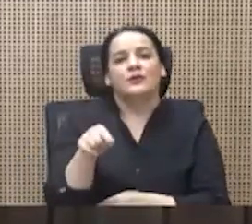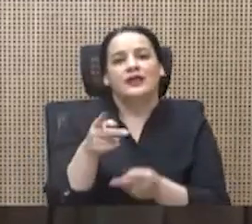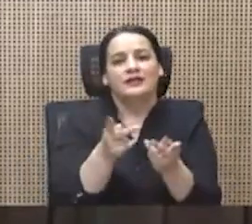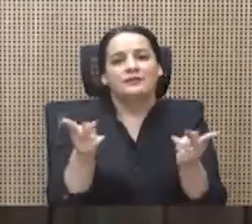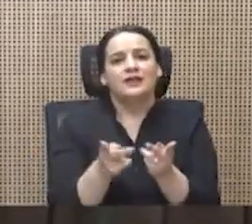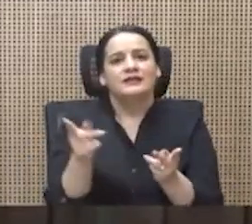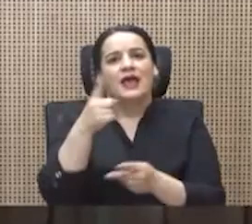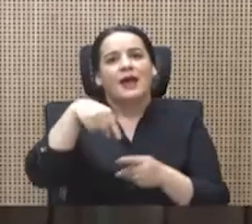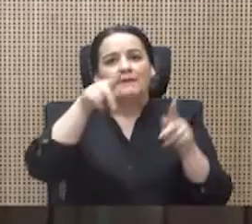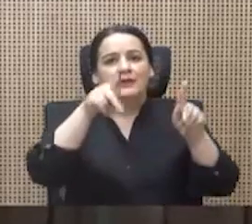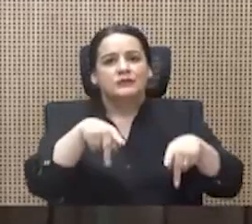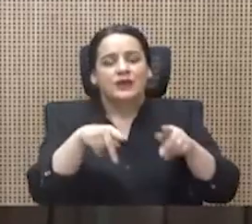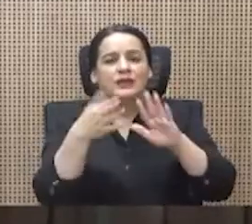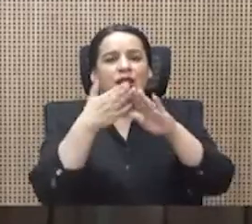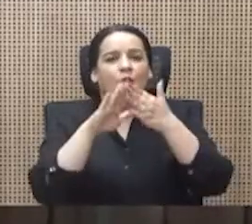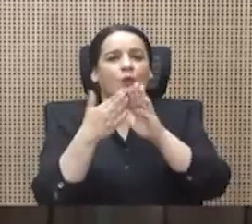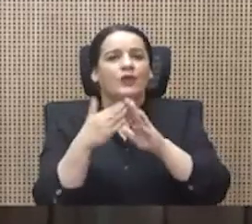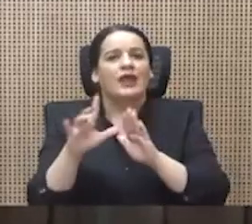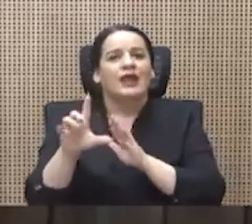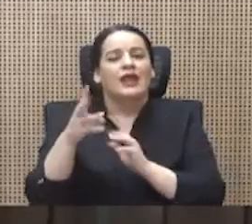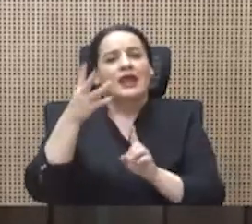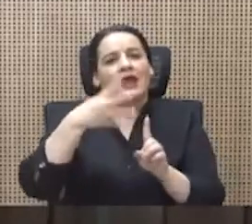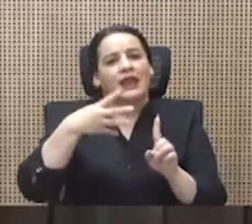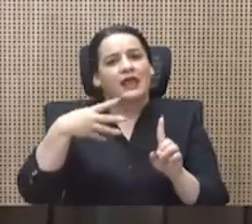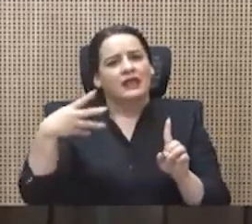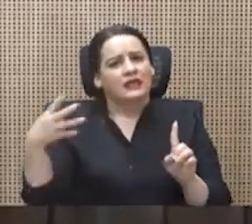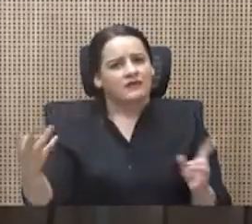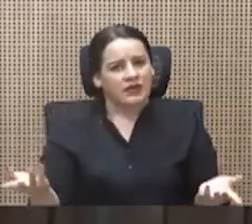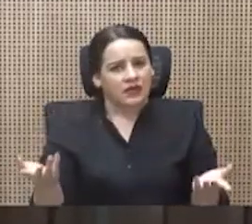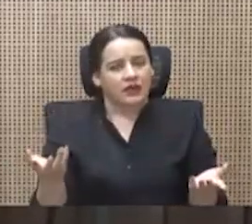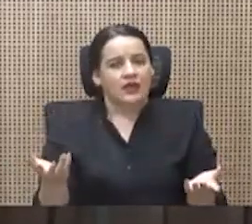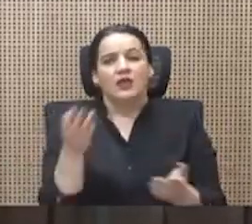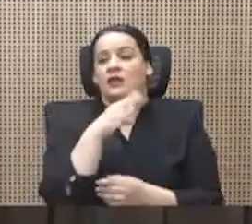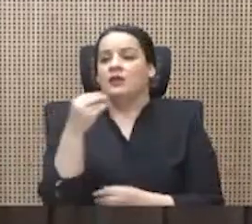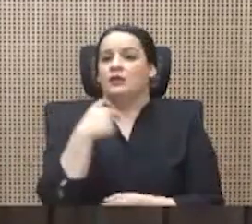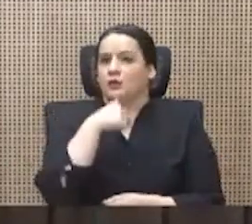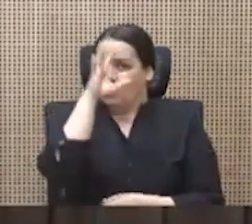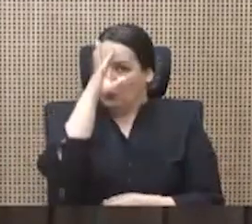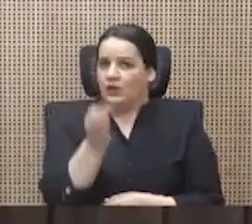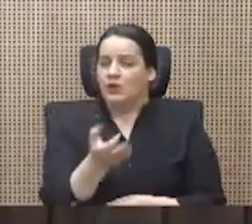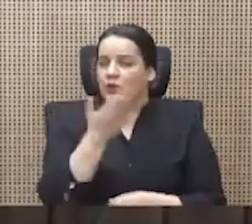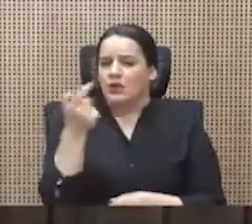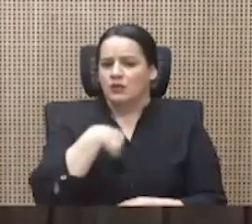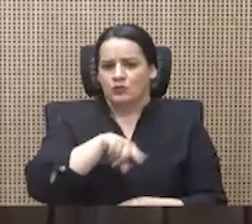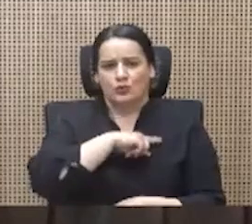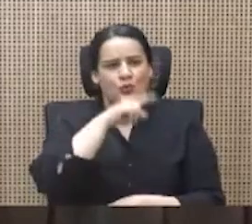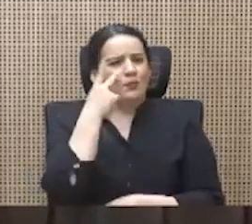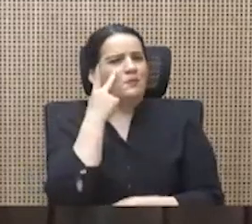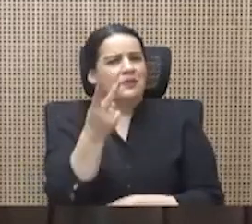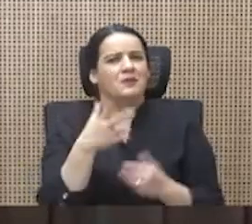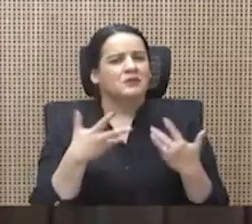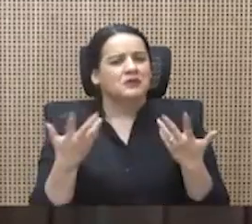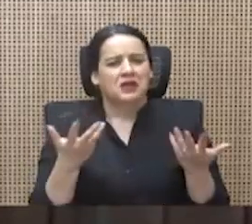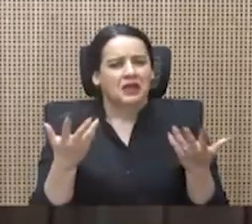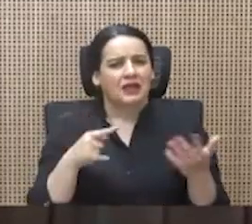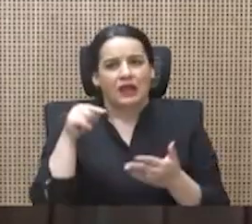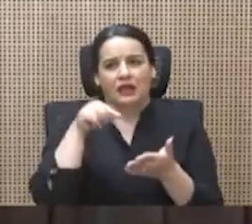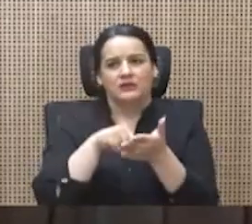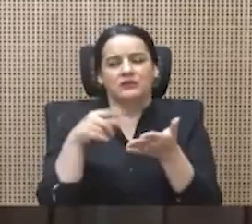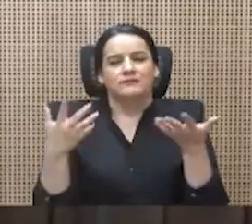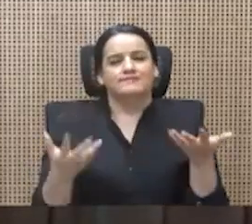plazas a personas de la comunidad lgtbi y Bueno yo creo que aquí lo que nosotros vemos es esa